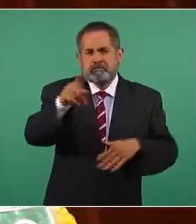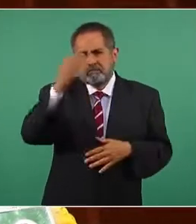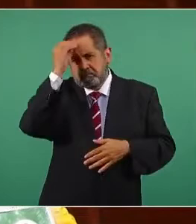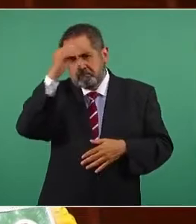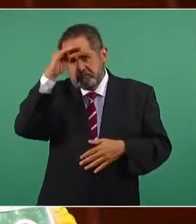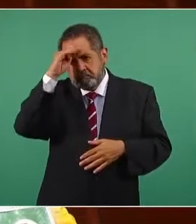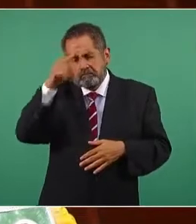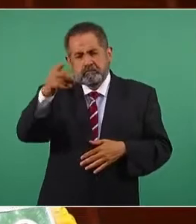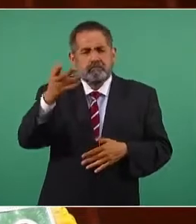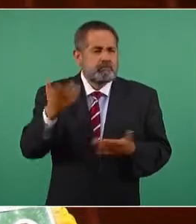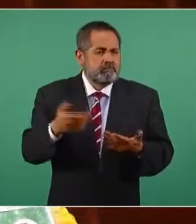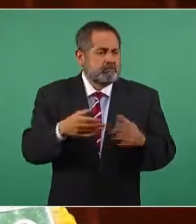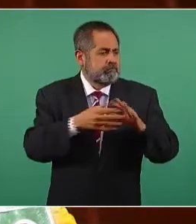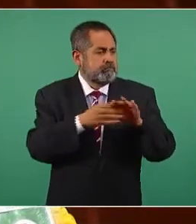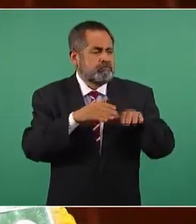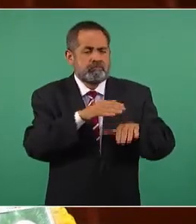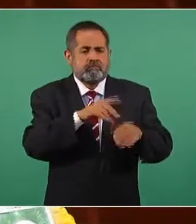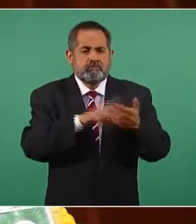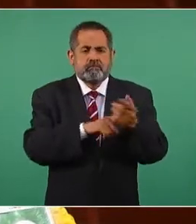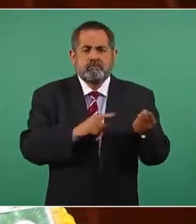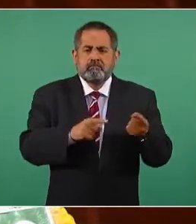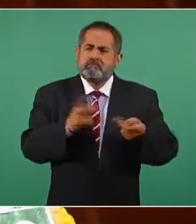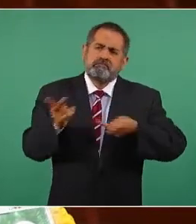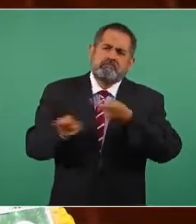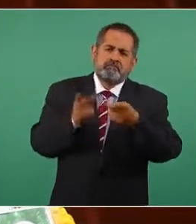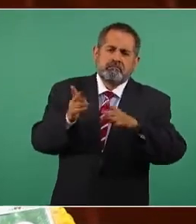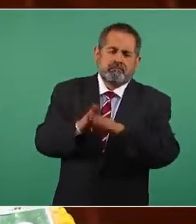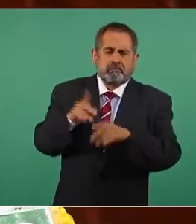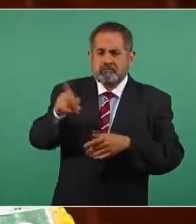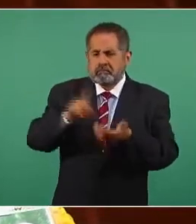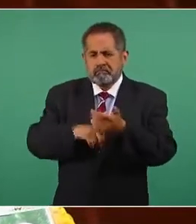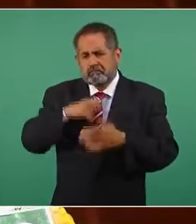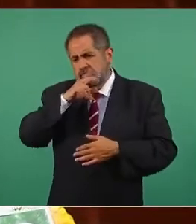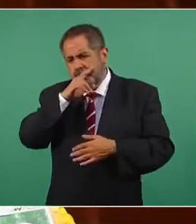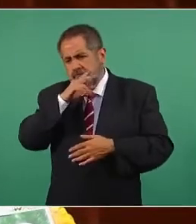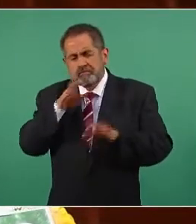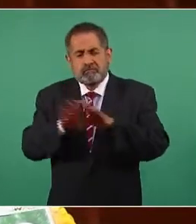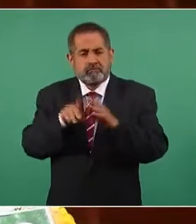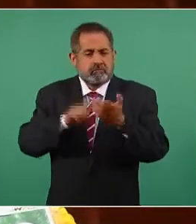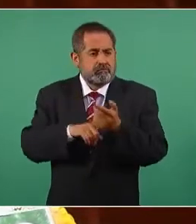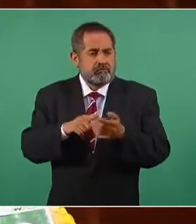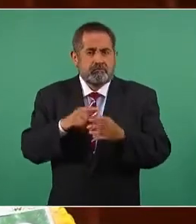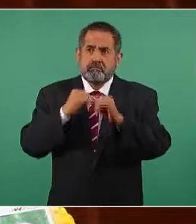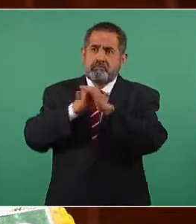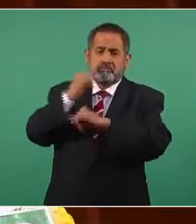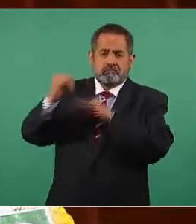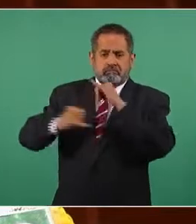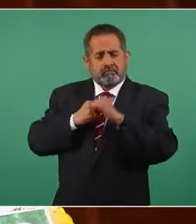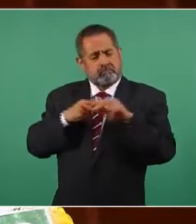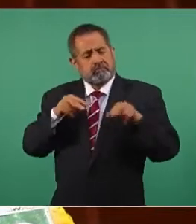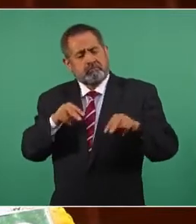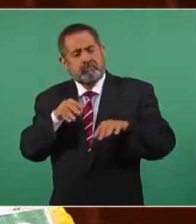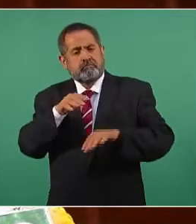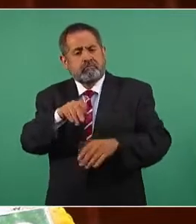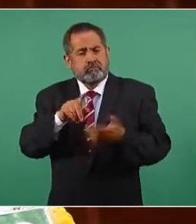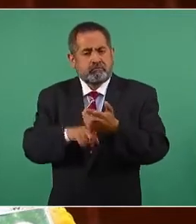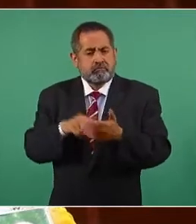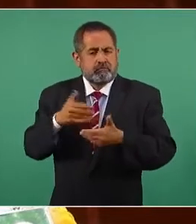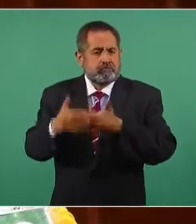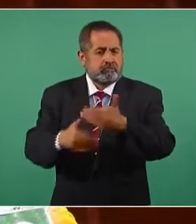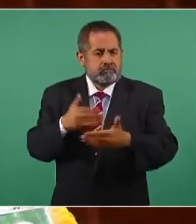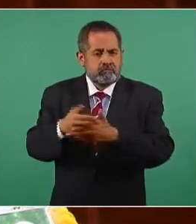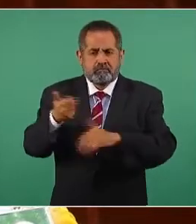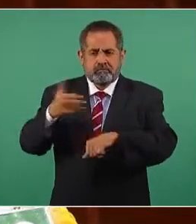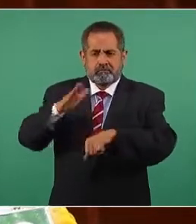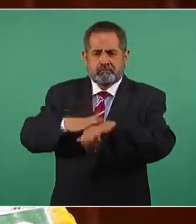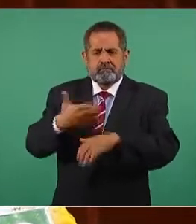le merecen precisamente estos cuestionamientos? ¿No le preocupa al Gobierno de México la visión internacional que se tiene sobre el desempeño de la